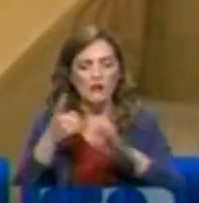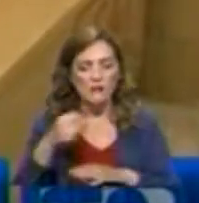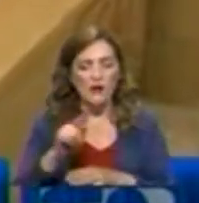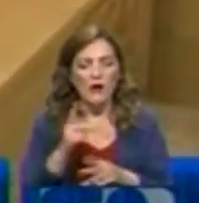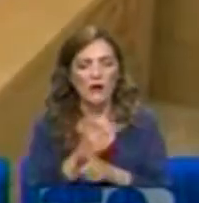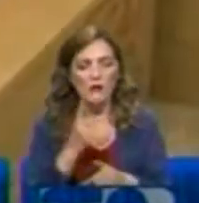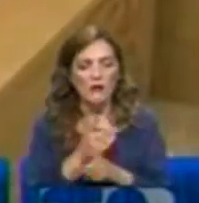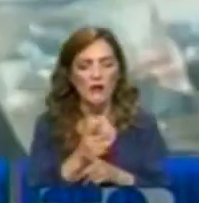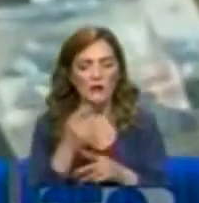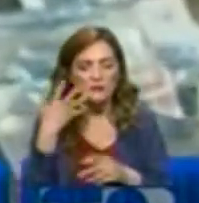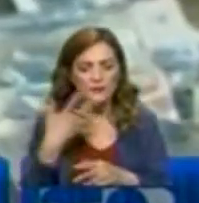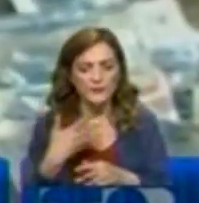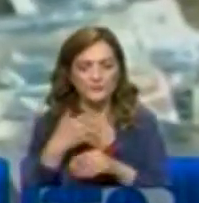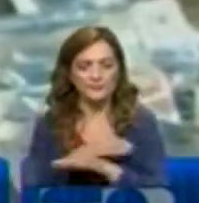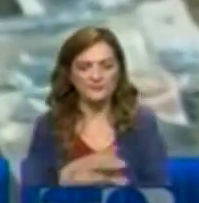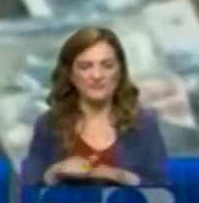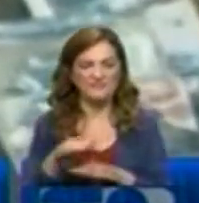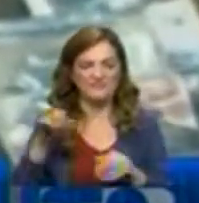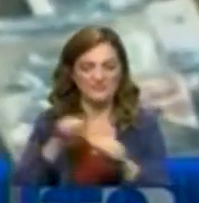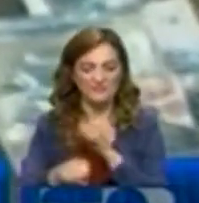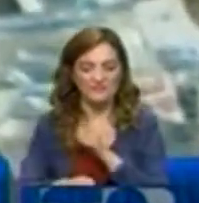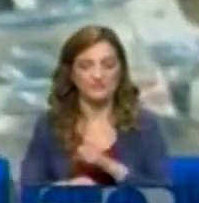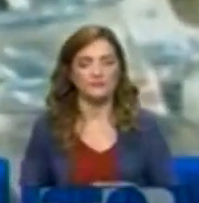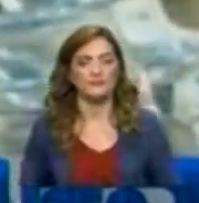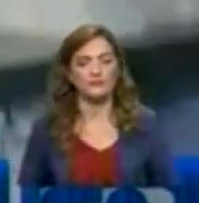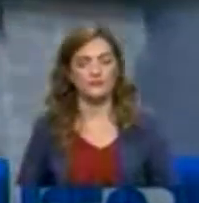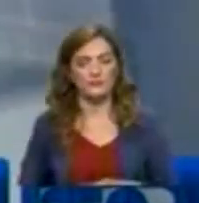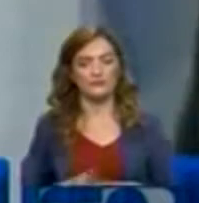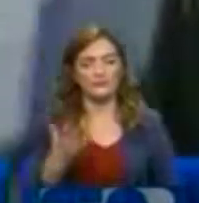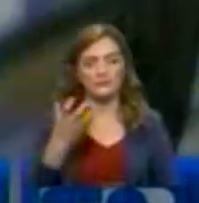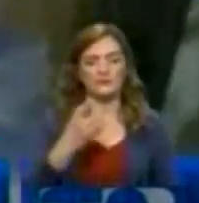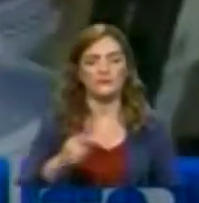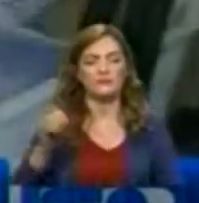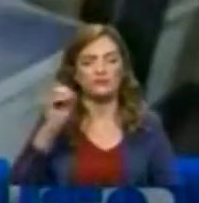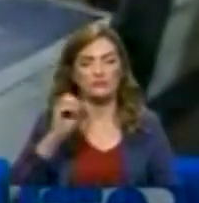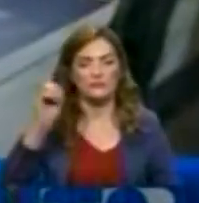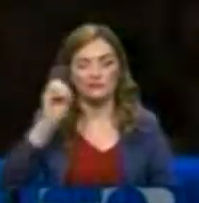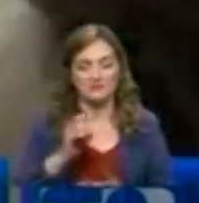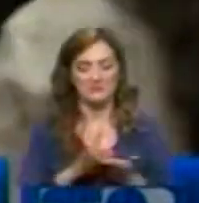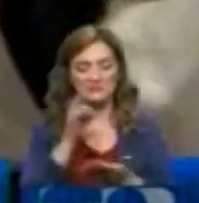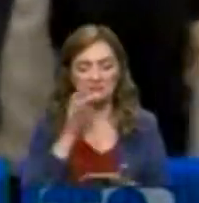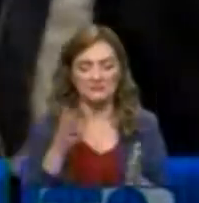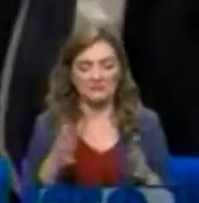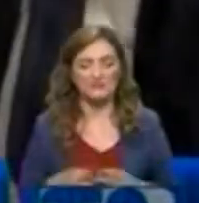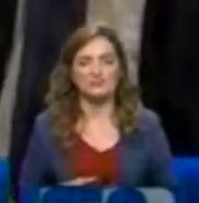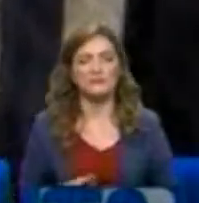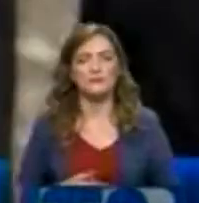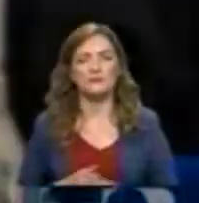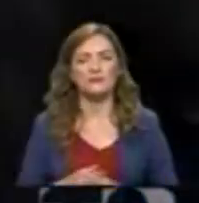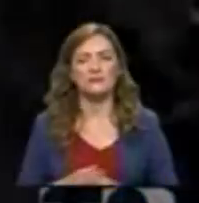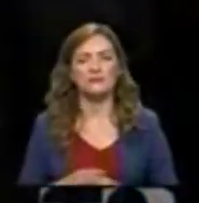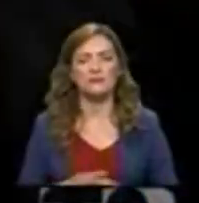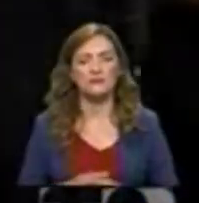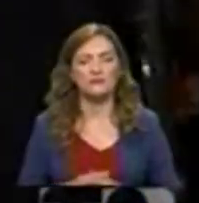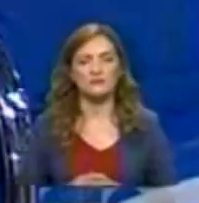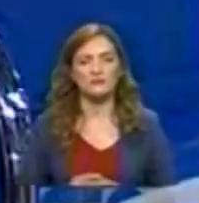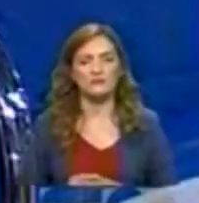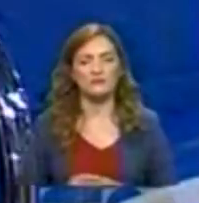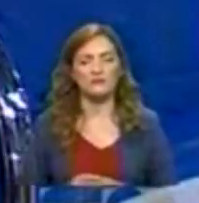insumos médicos caducados y el desabastecimiento de un 15% de medicamentos. Helen Quiñones, 24